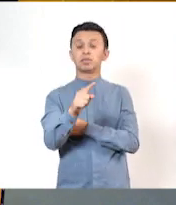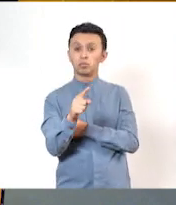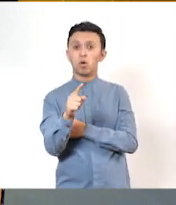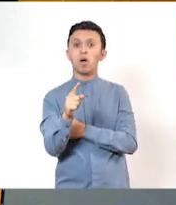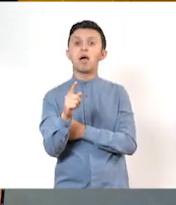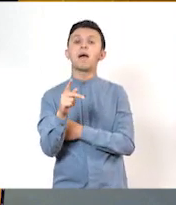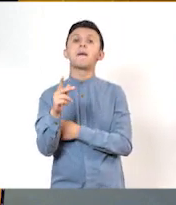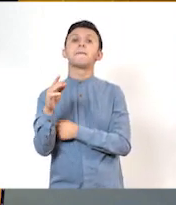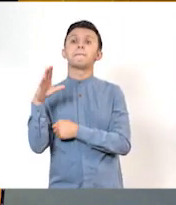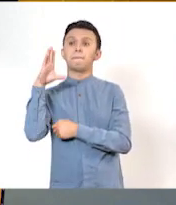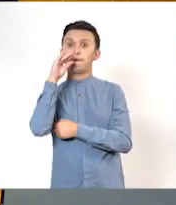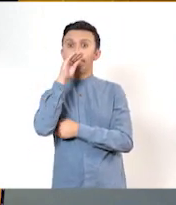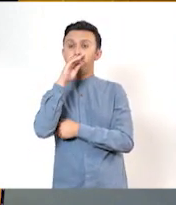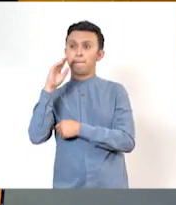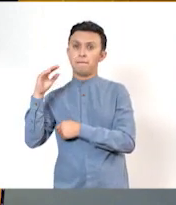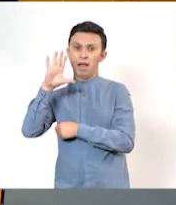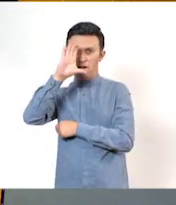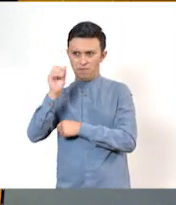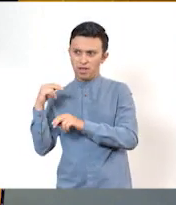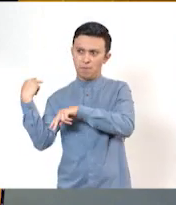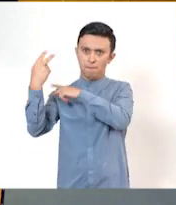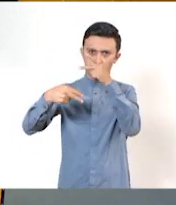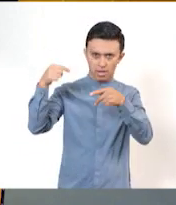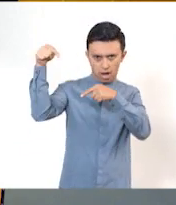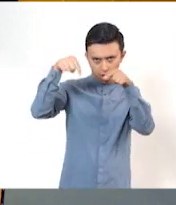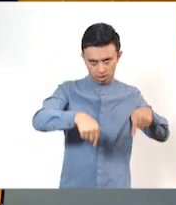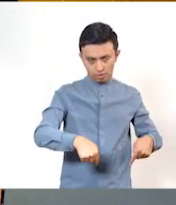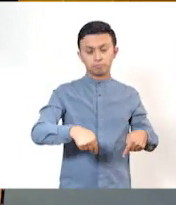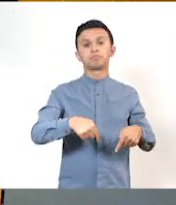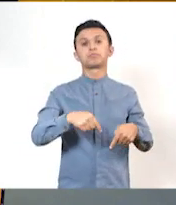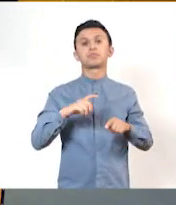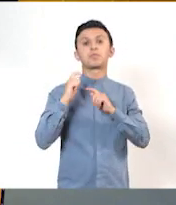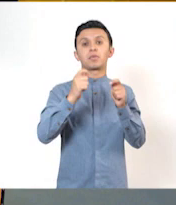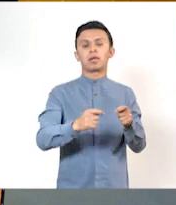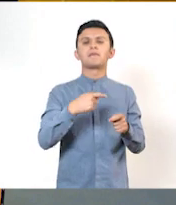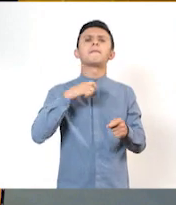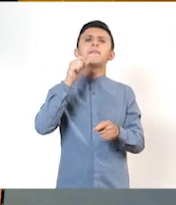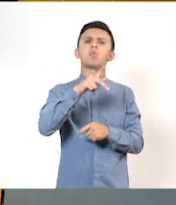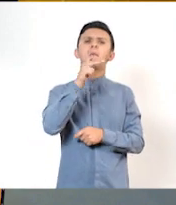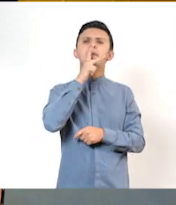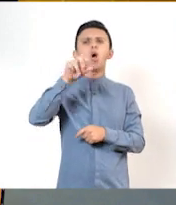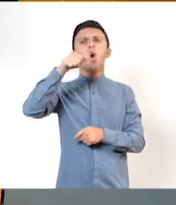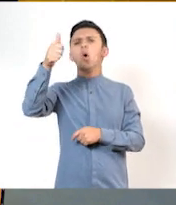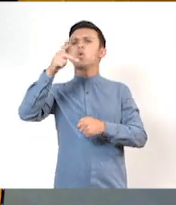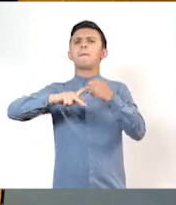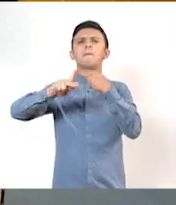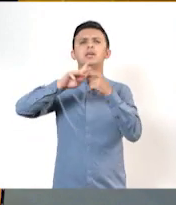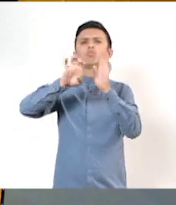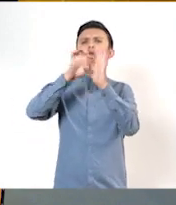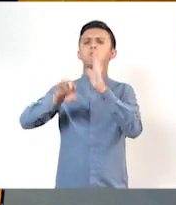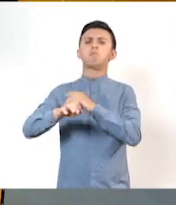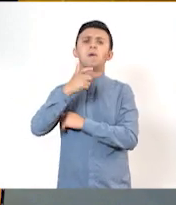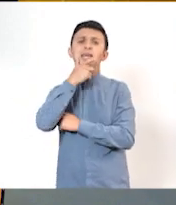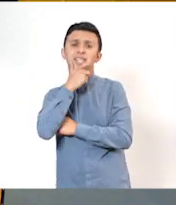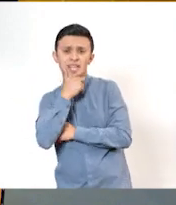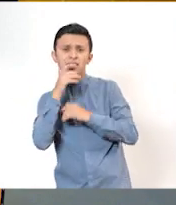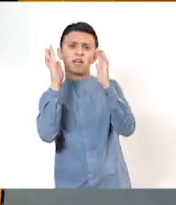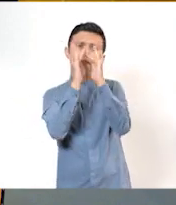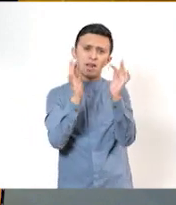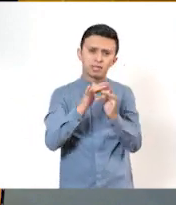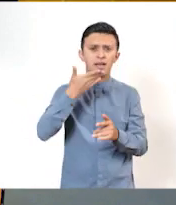el lenguaje de la población afromexicana y tenemos palabras cuyo origen es de lenguas extranjeras, como del inglés,